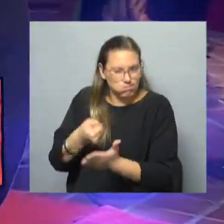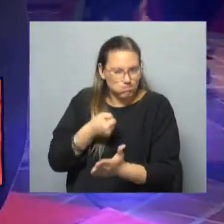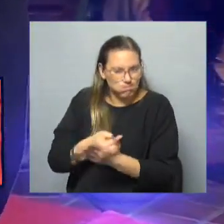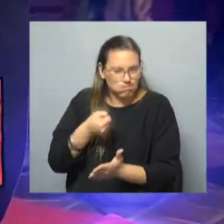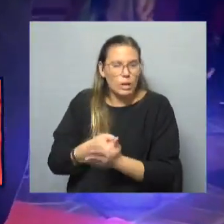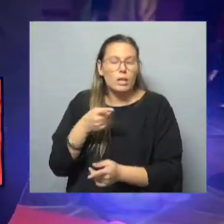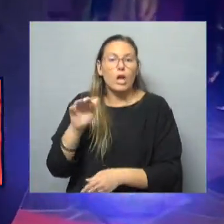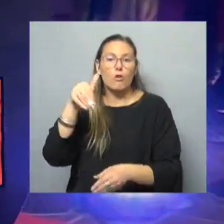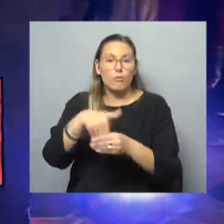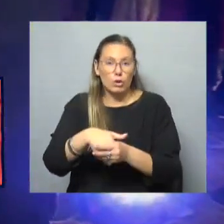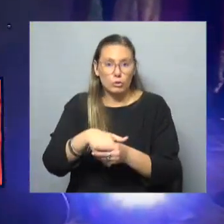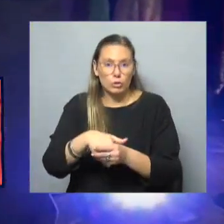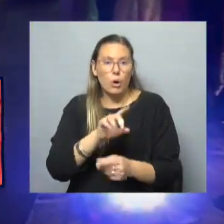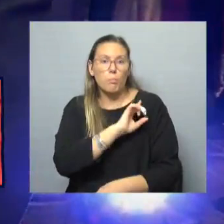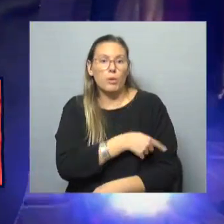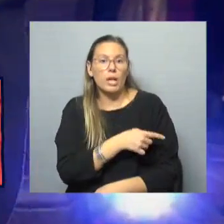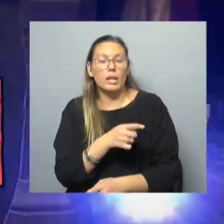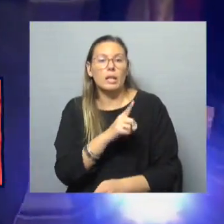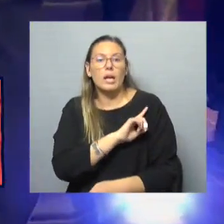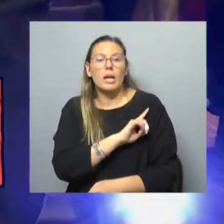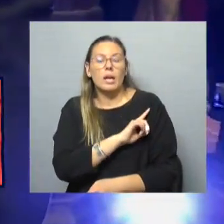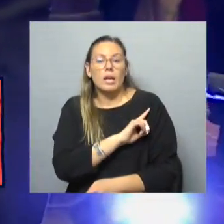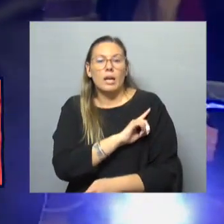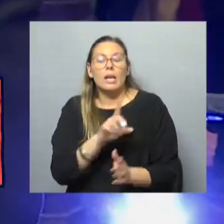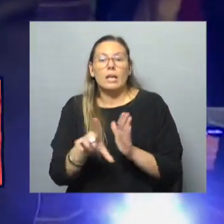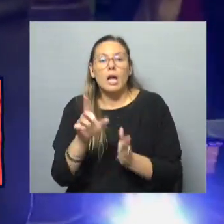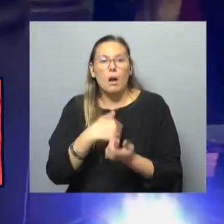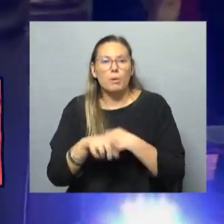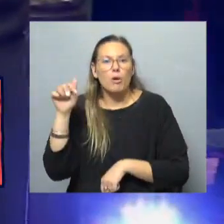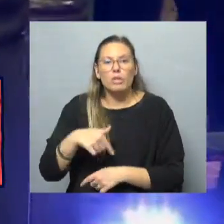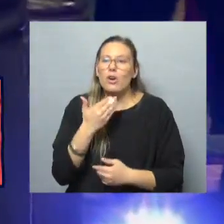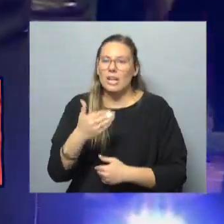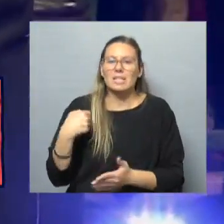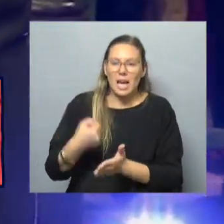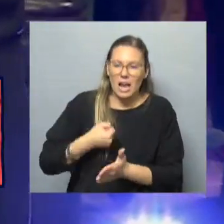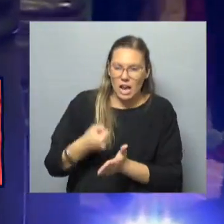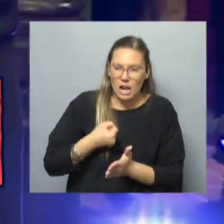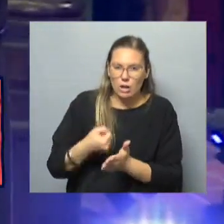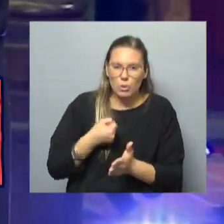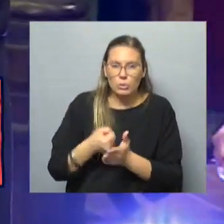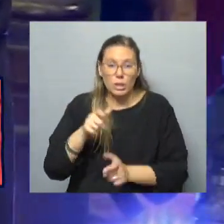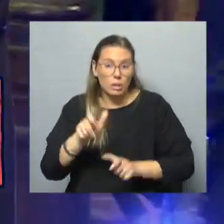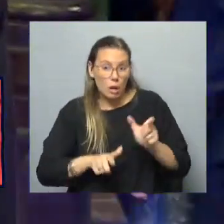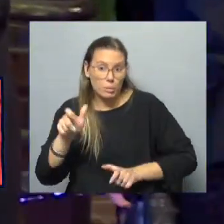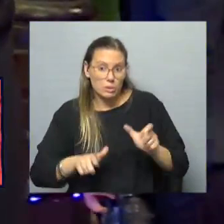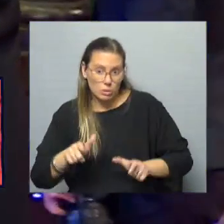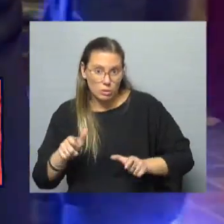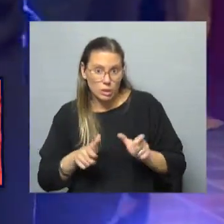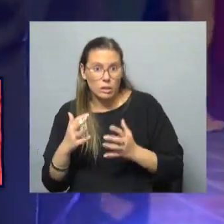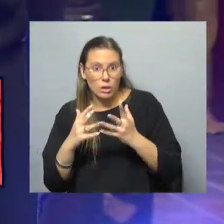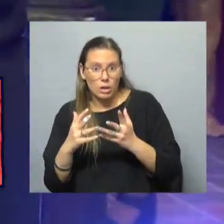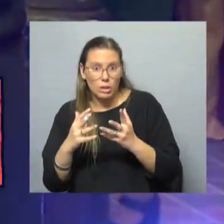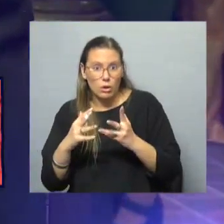fue el voto del poder legislativo, pero es resultado de la lucha de las personas, ¿no? De la sociedad